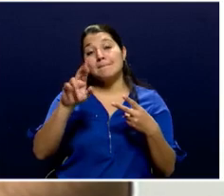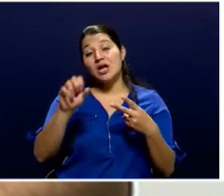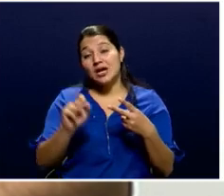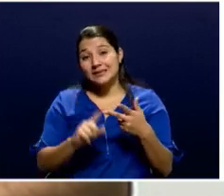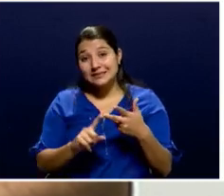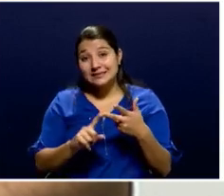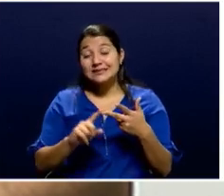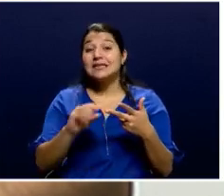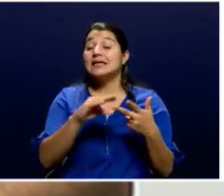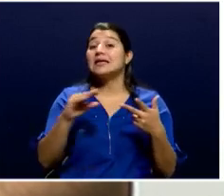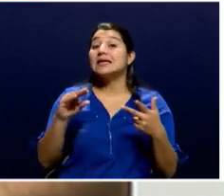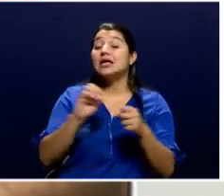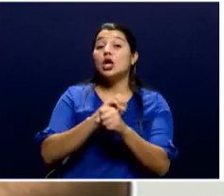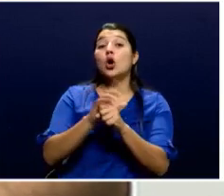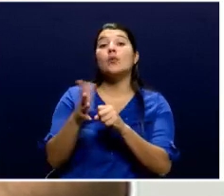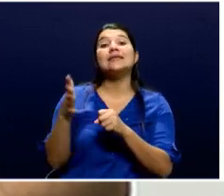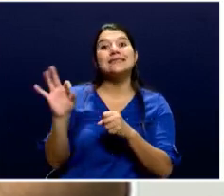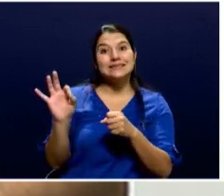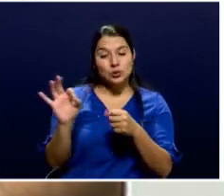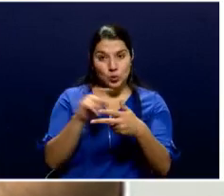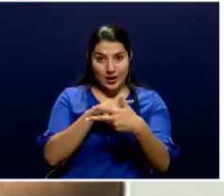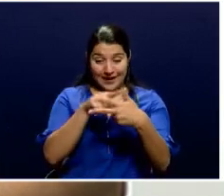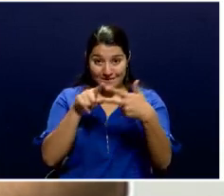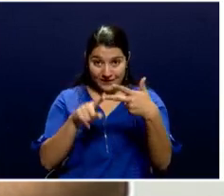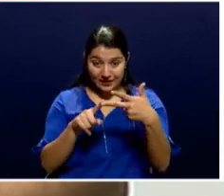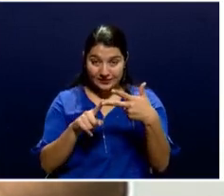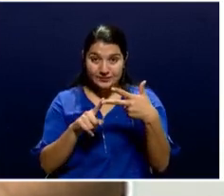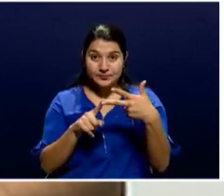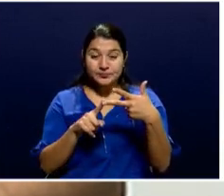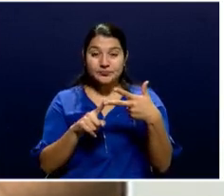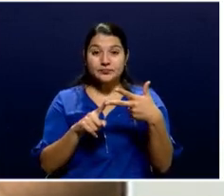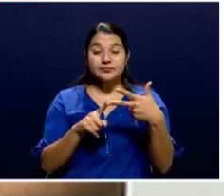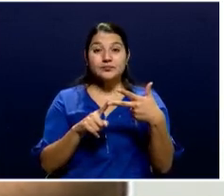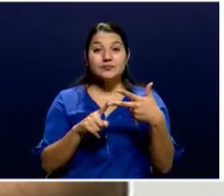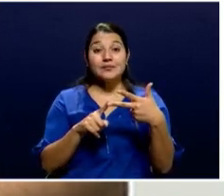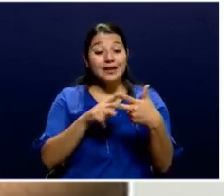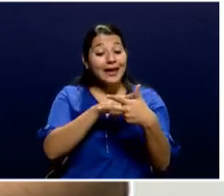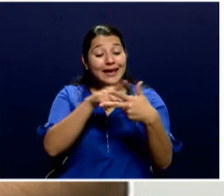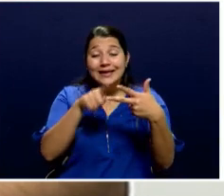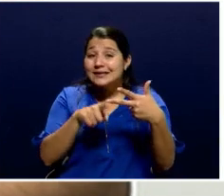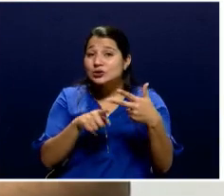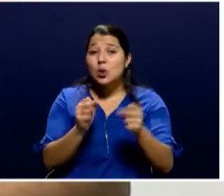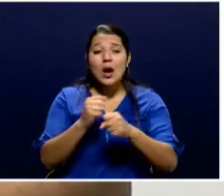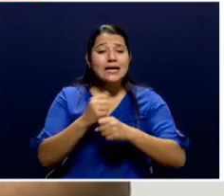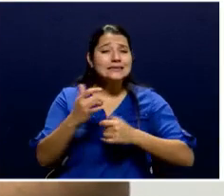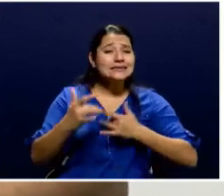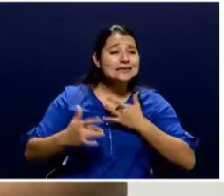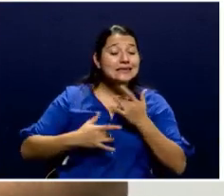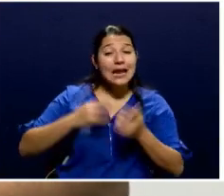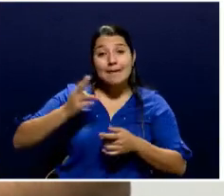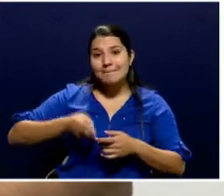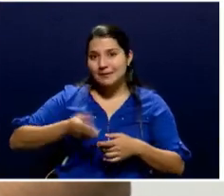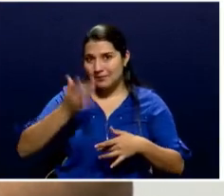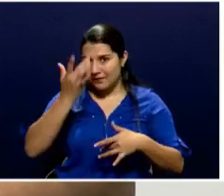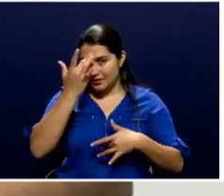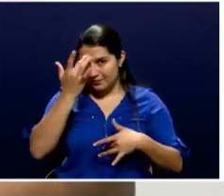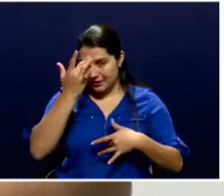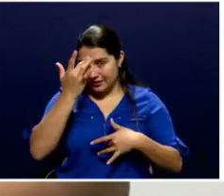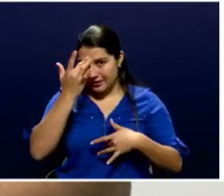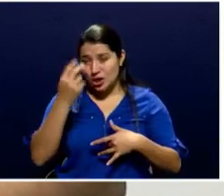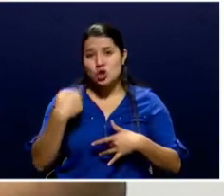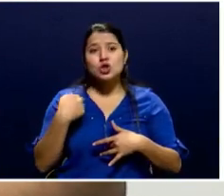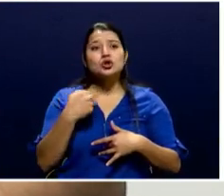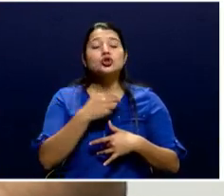el SARS-CoV-2 o el COVID-19, como se llama la enfermedad, causan exactamente la misma enfermedad. Nosotros